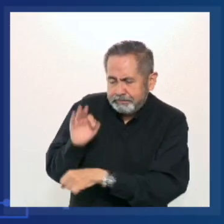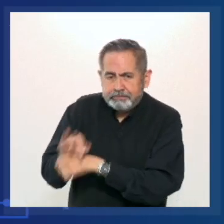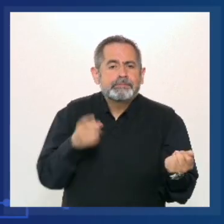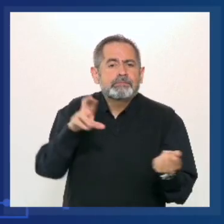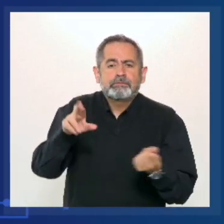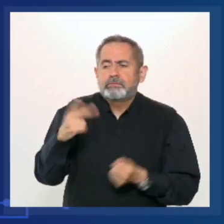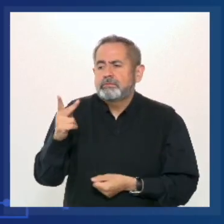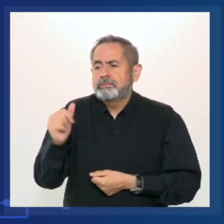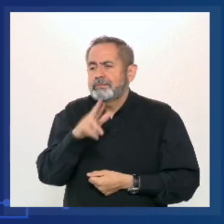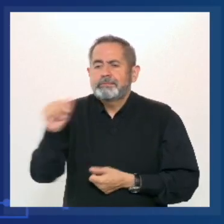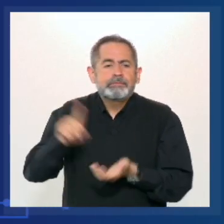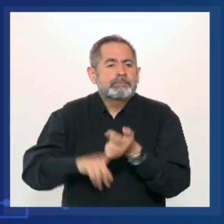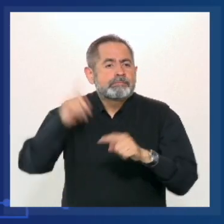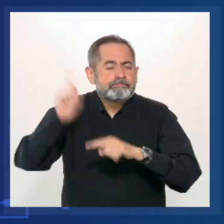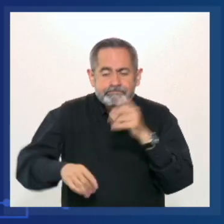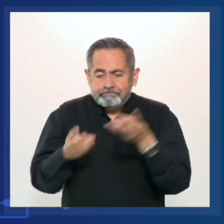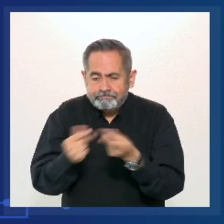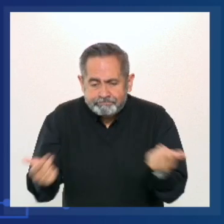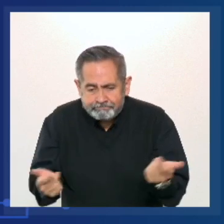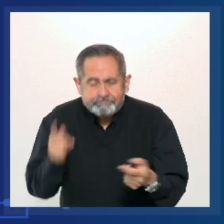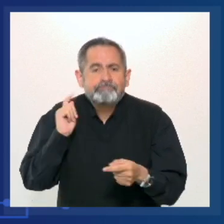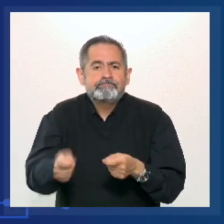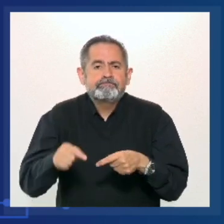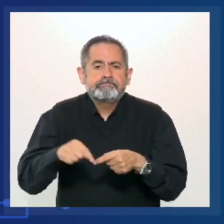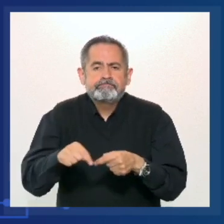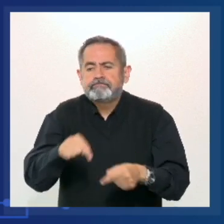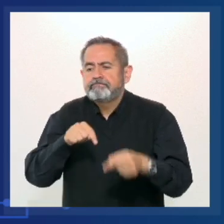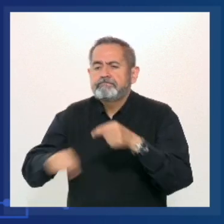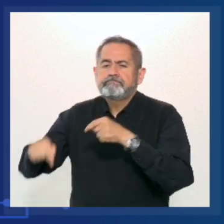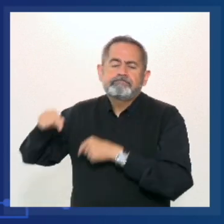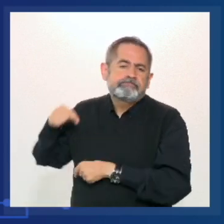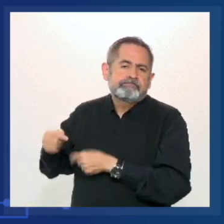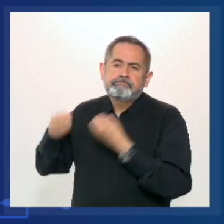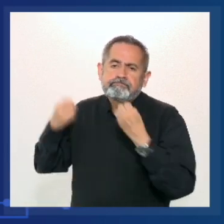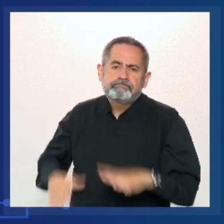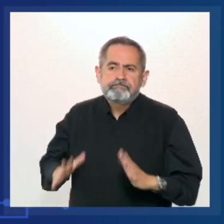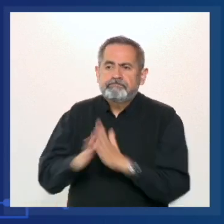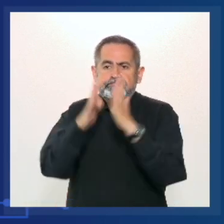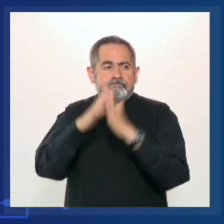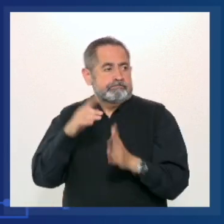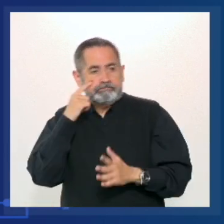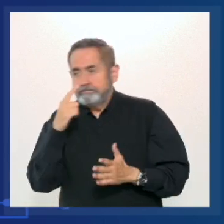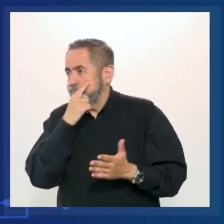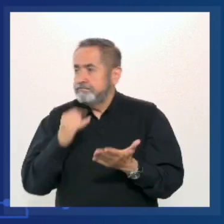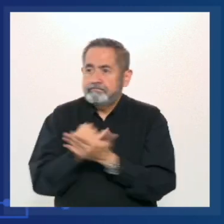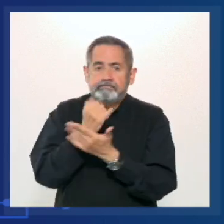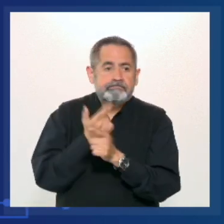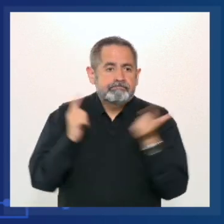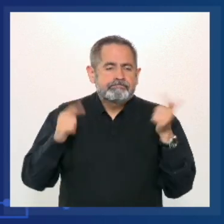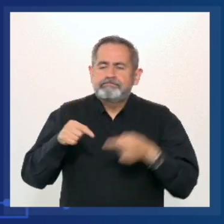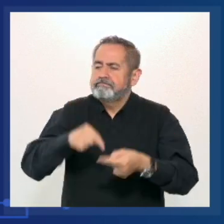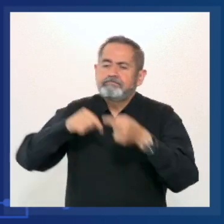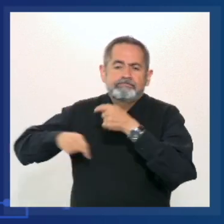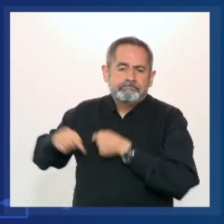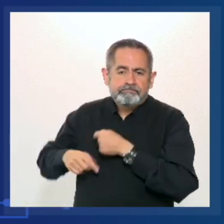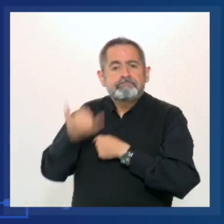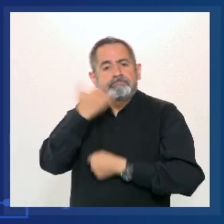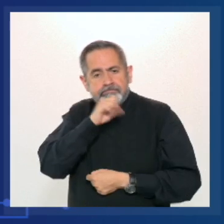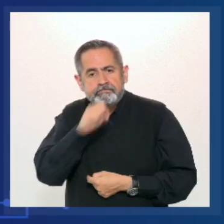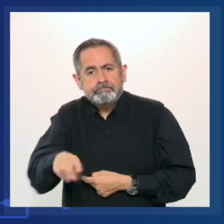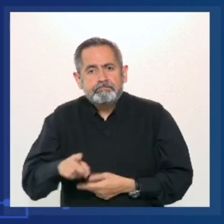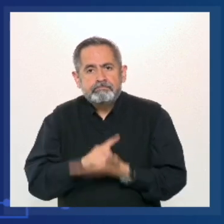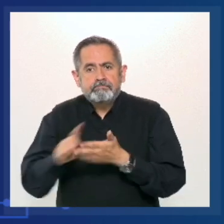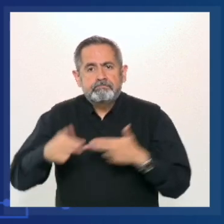Desaparecer al INAI representaría de facto un gran retroceso en la democracia, pero sobre todo para los derechos humanos en México, lo